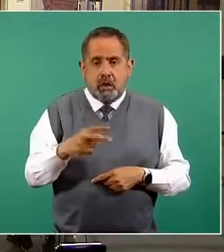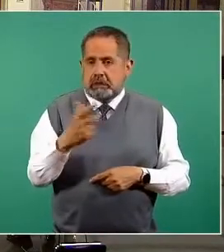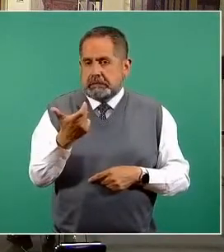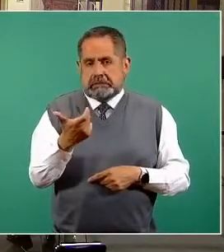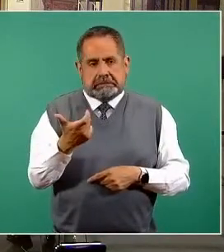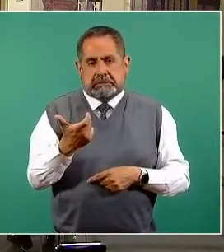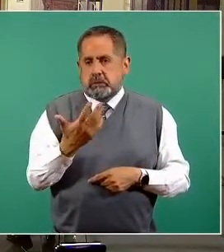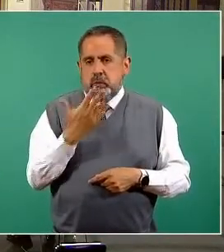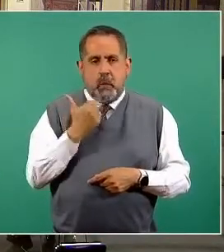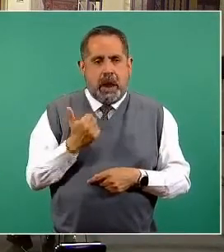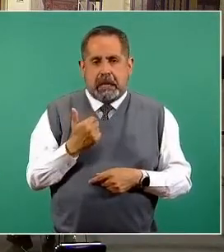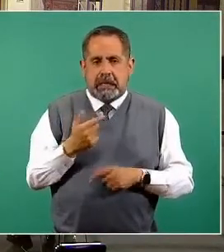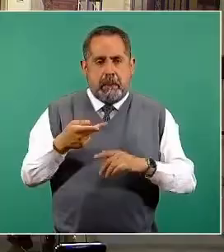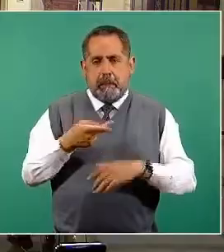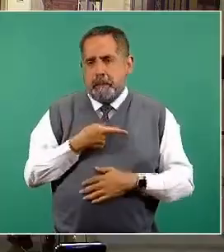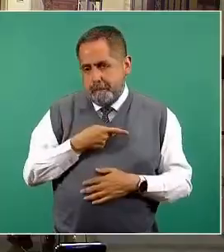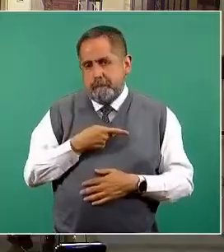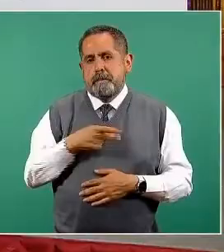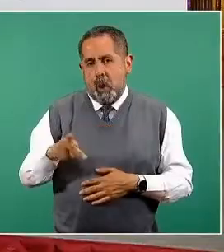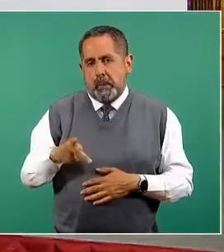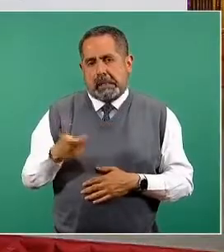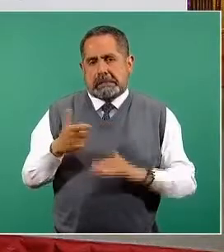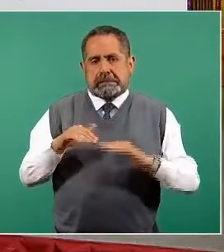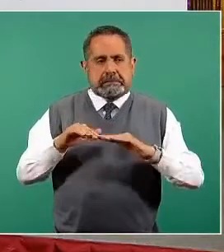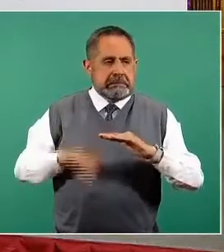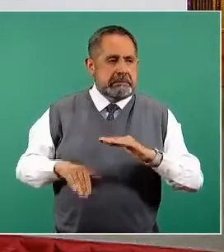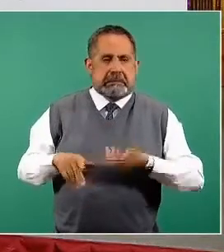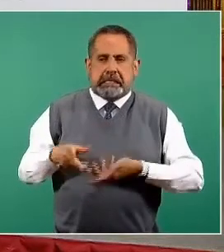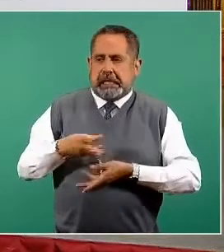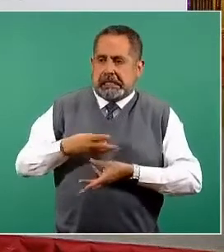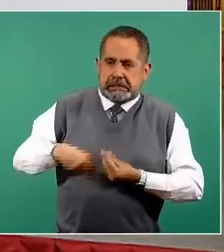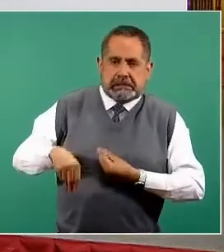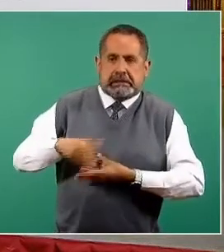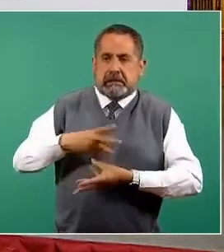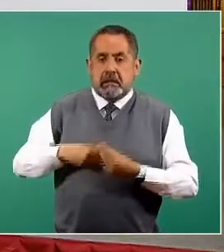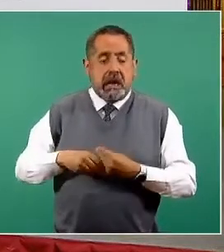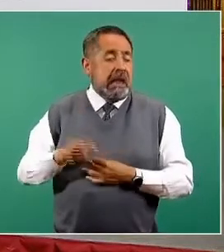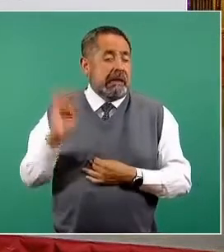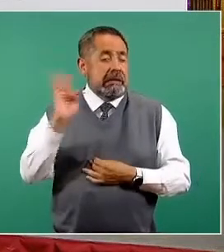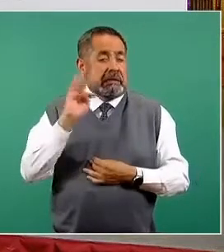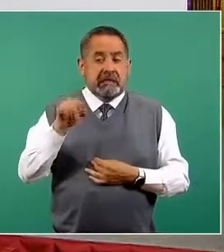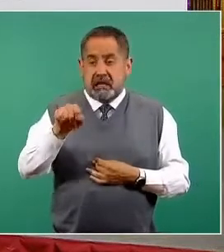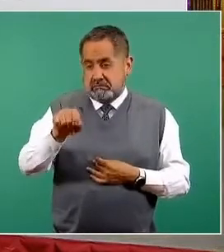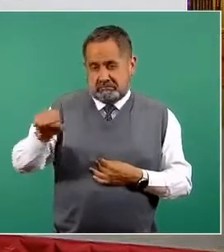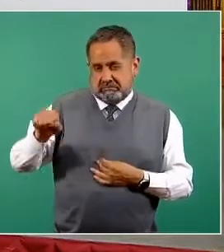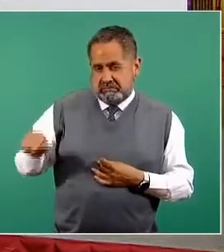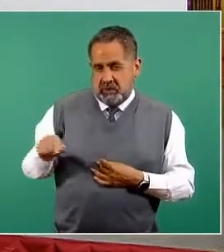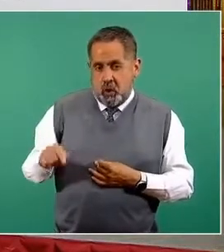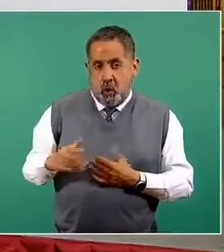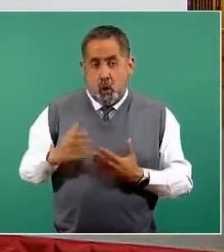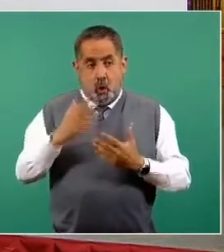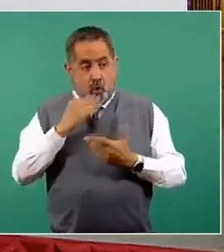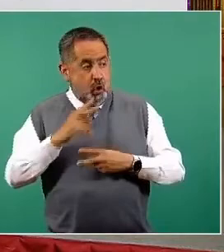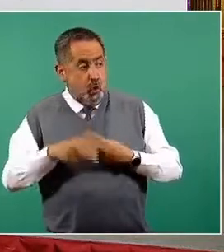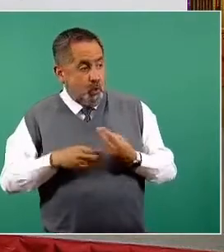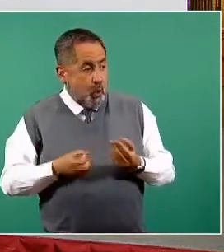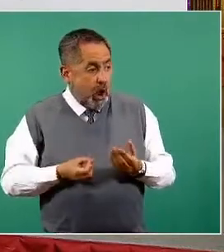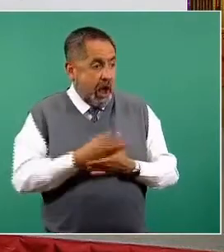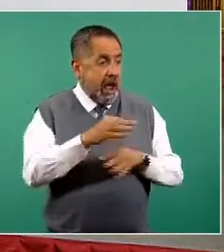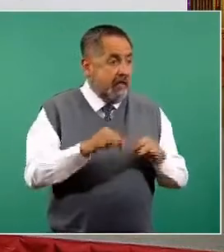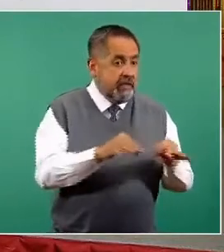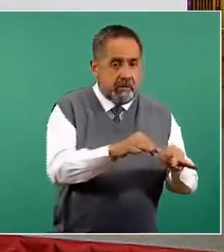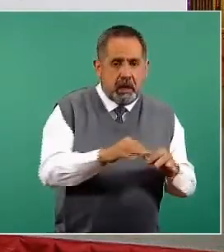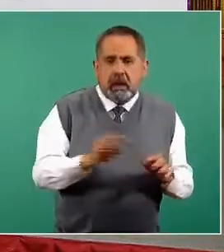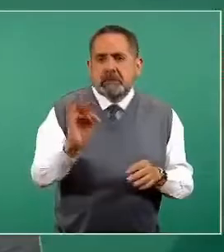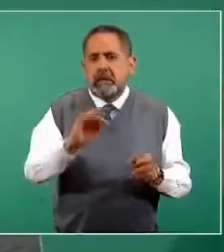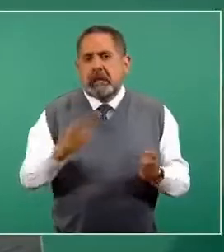de pobreza. Por lo tanto, vive al día. Por lo tanto, si no sale a ejercer su trabajo, que a lo mejor es